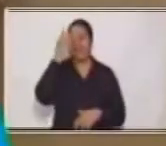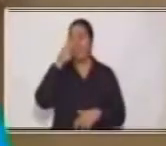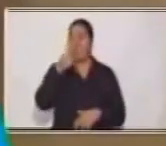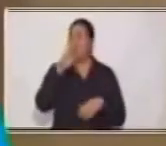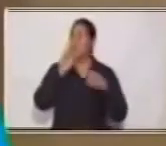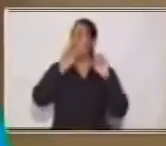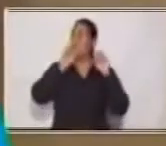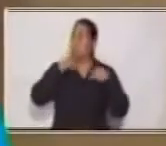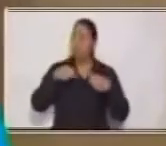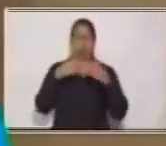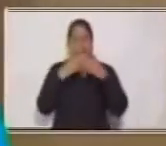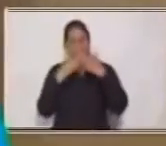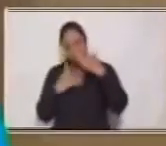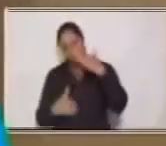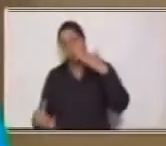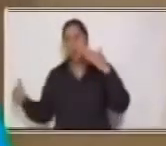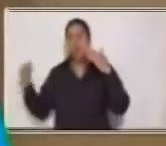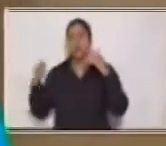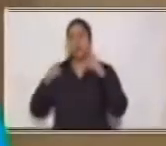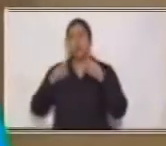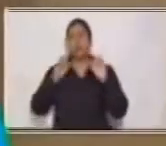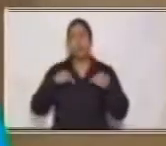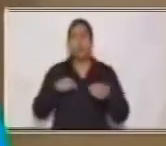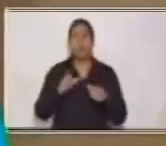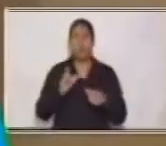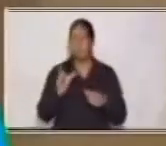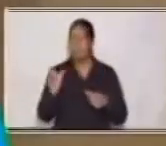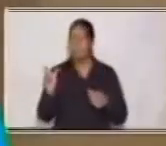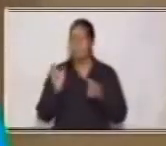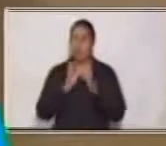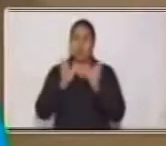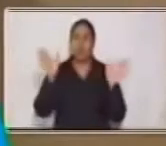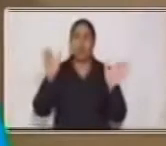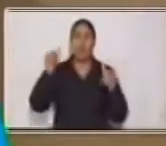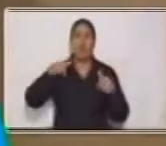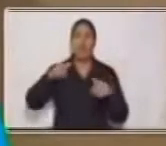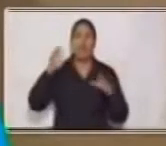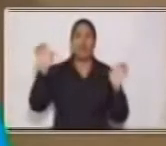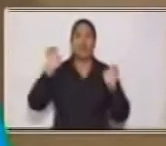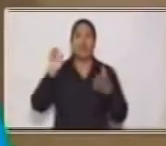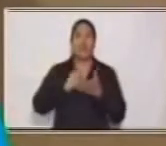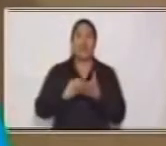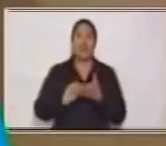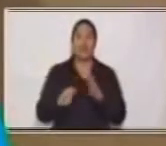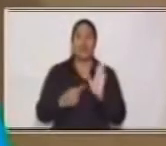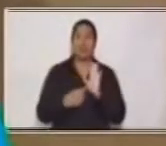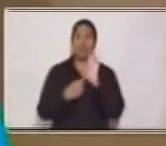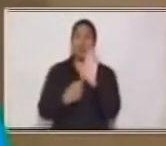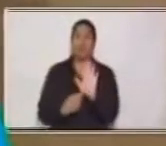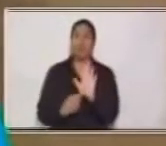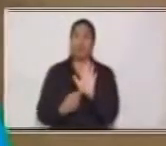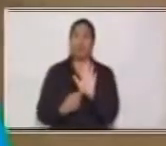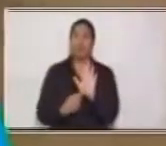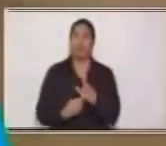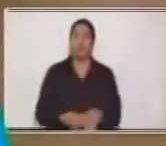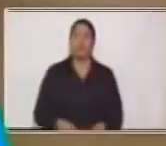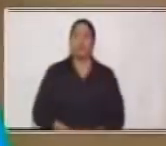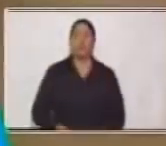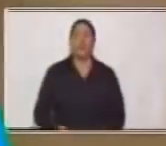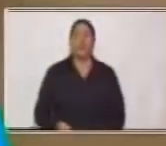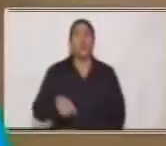puedas construir esa ecuación general de este ejercicio que nos están presentando el día de hoy. Si tienes